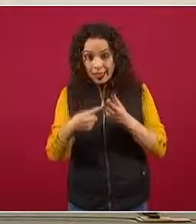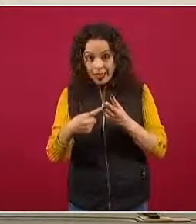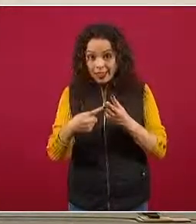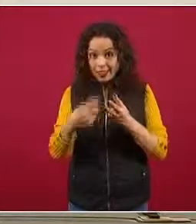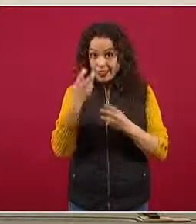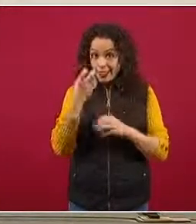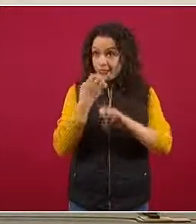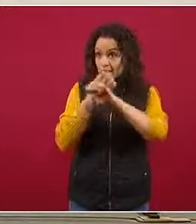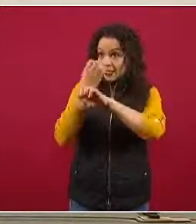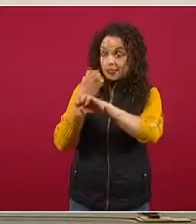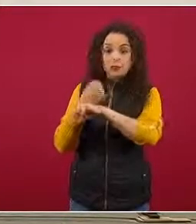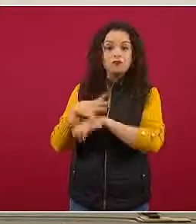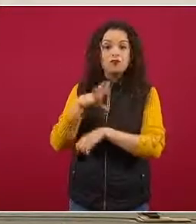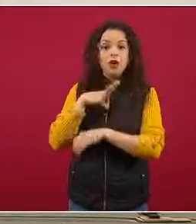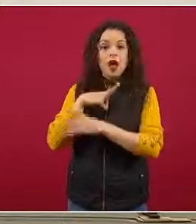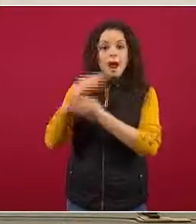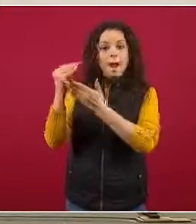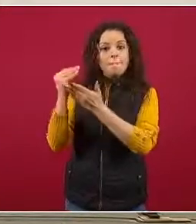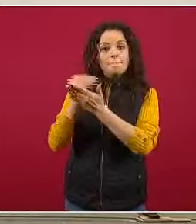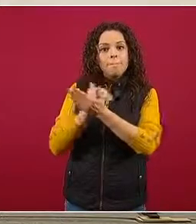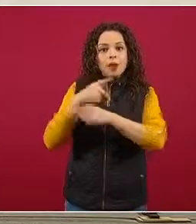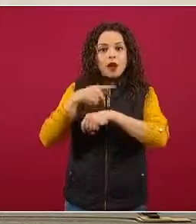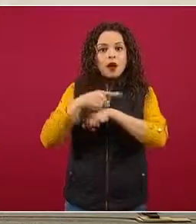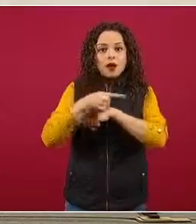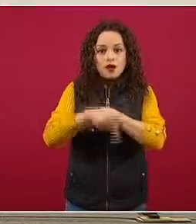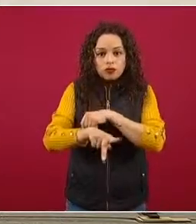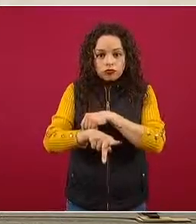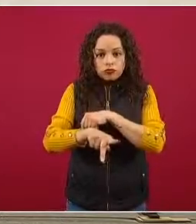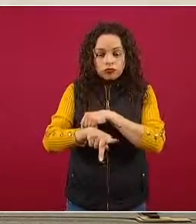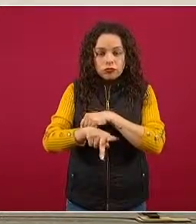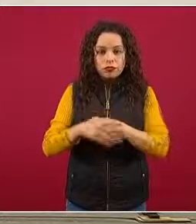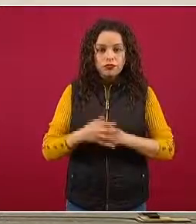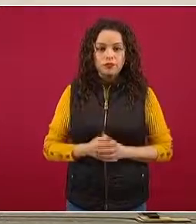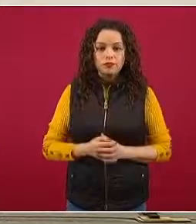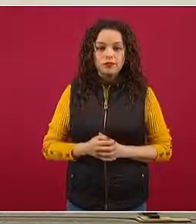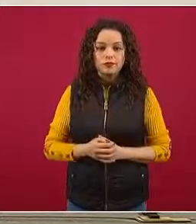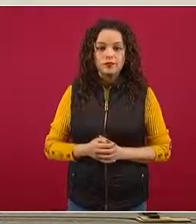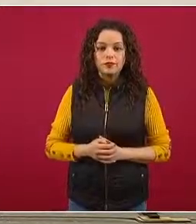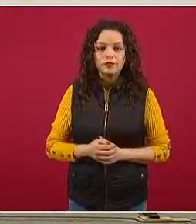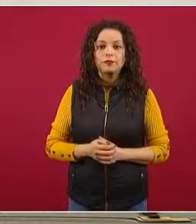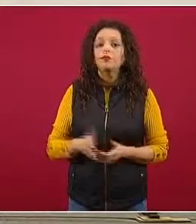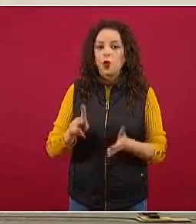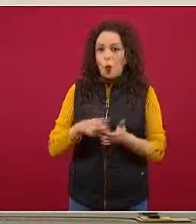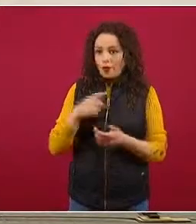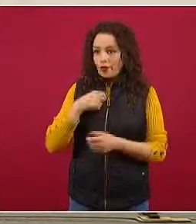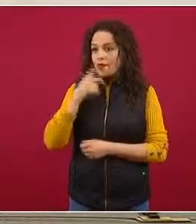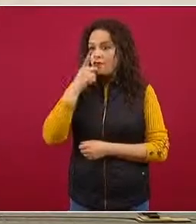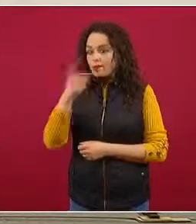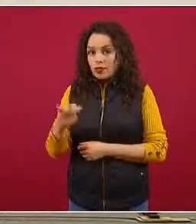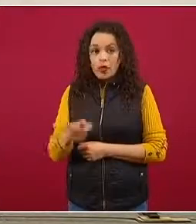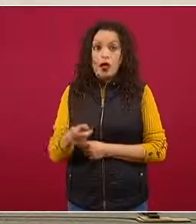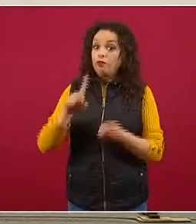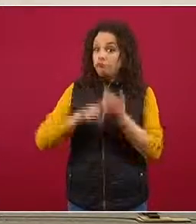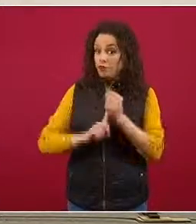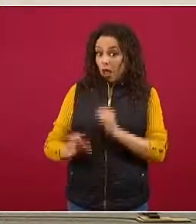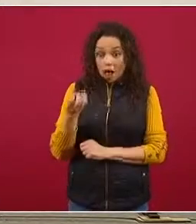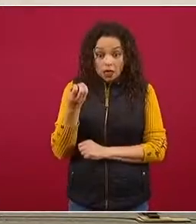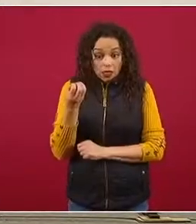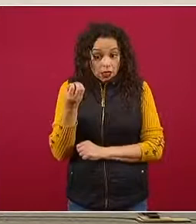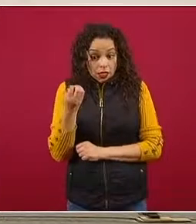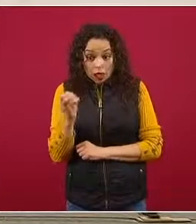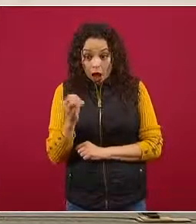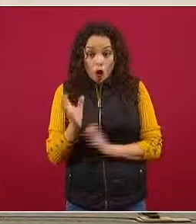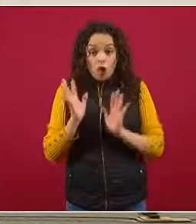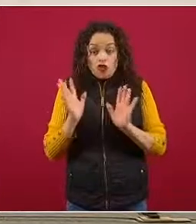ahorita con el menor riesgo posible, que reiteramos, no es un riesgo cero, todos